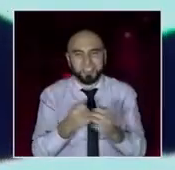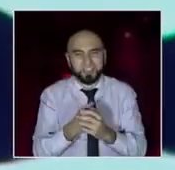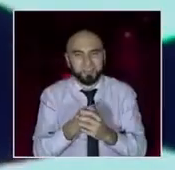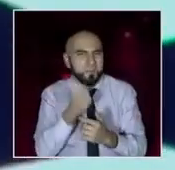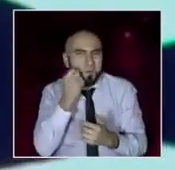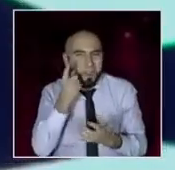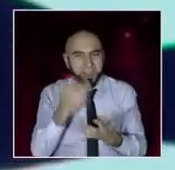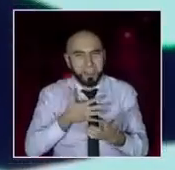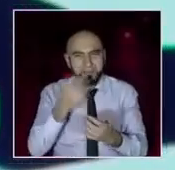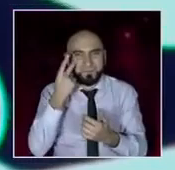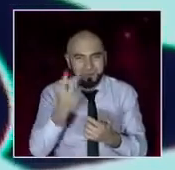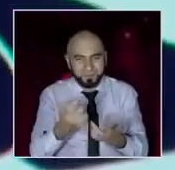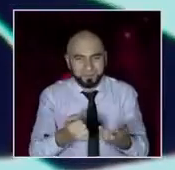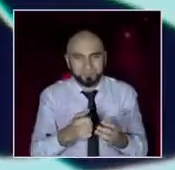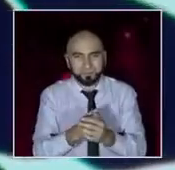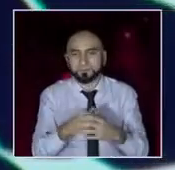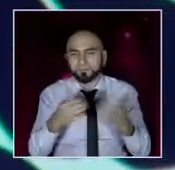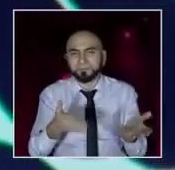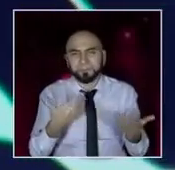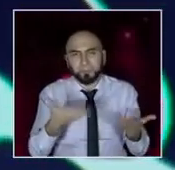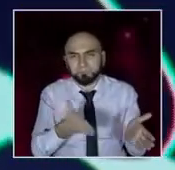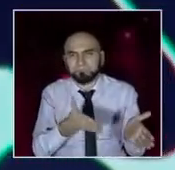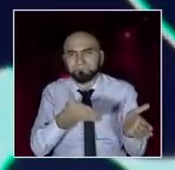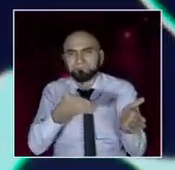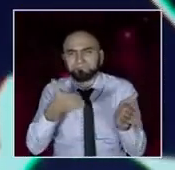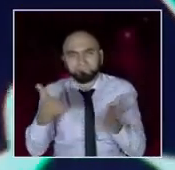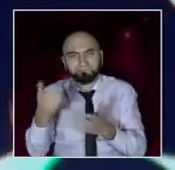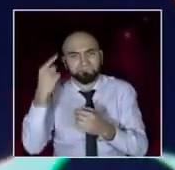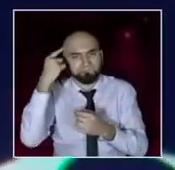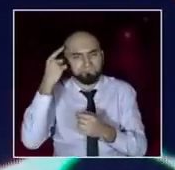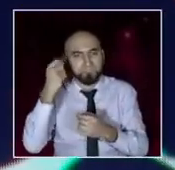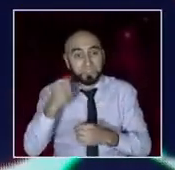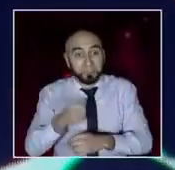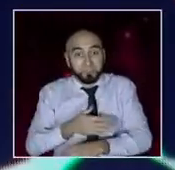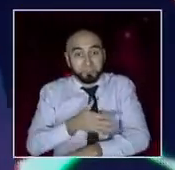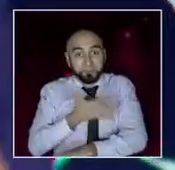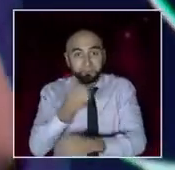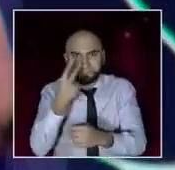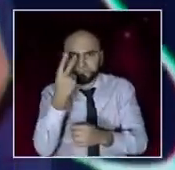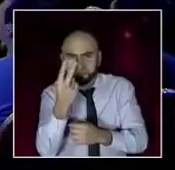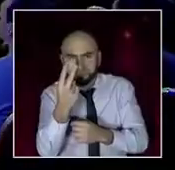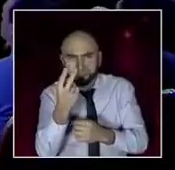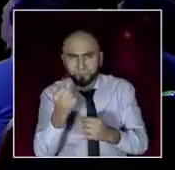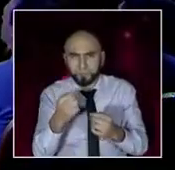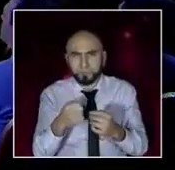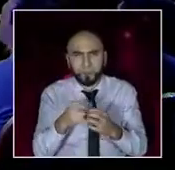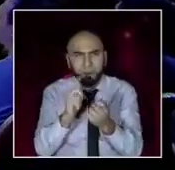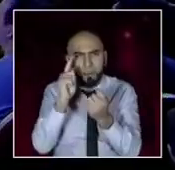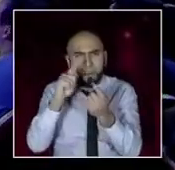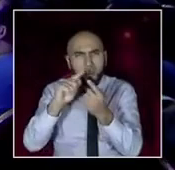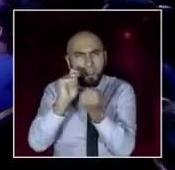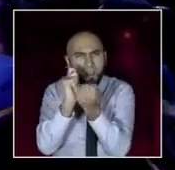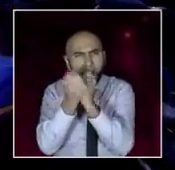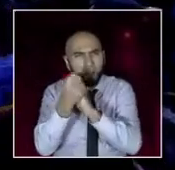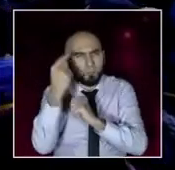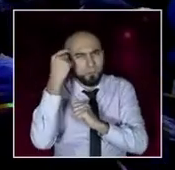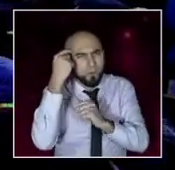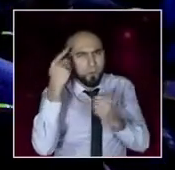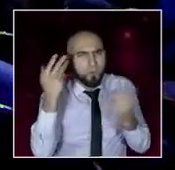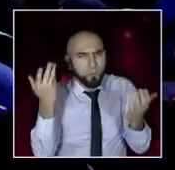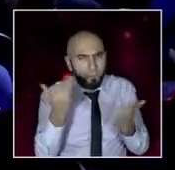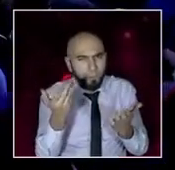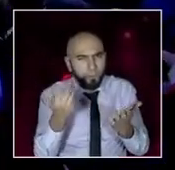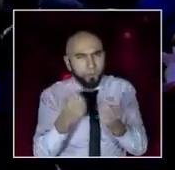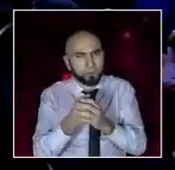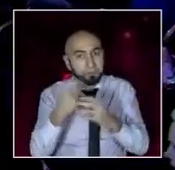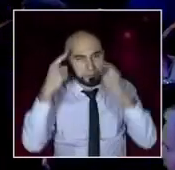Ahora, pensando en percepción de esta forma, cambia dramáticamente cómo pensamos en cómo el